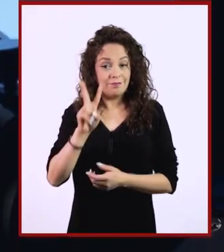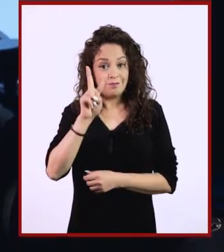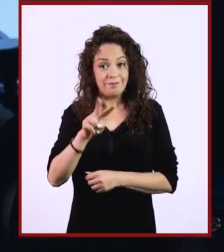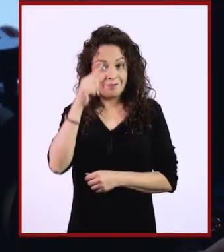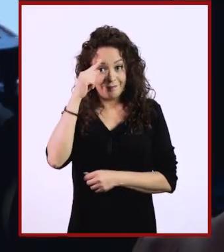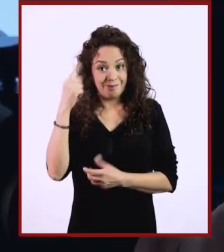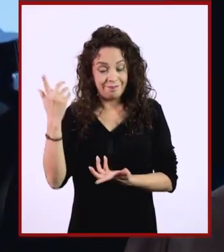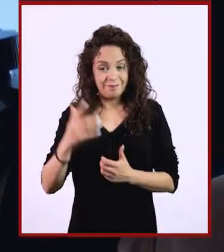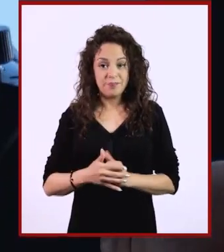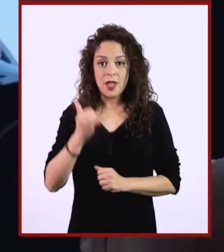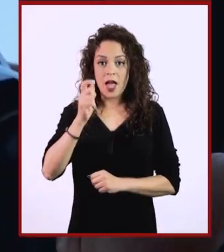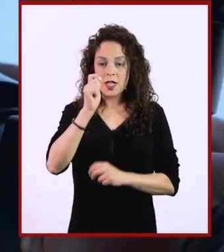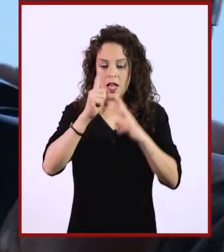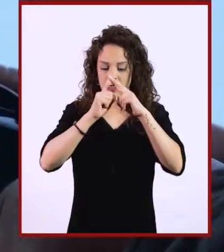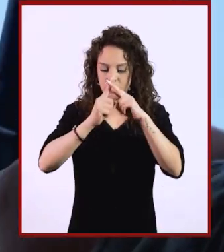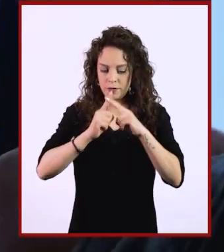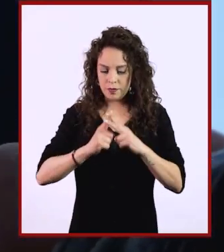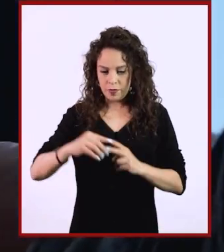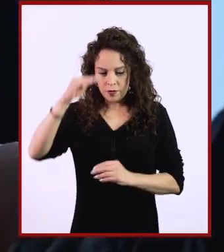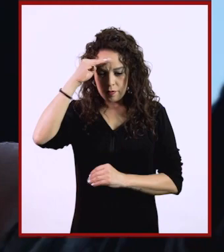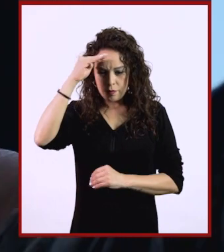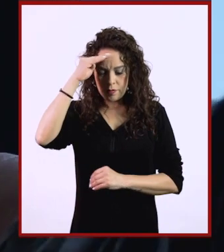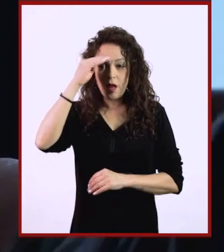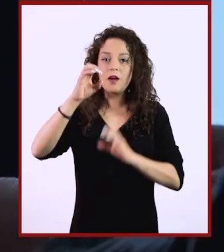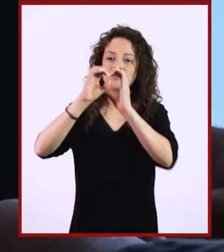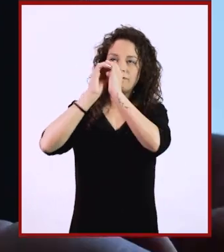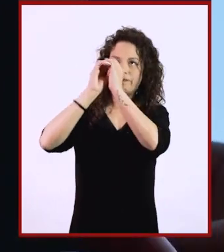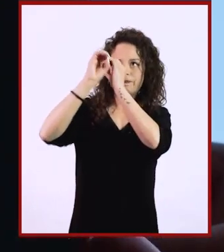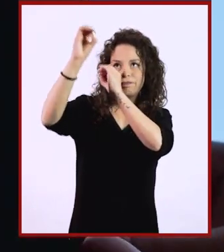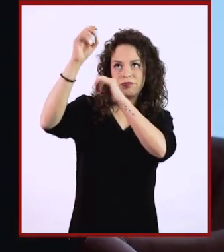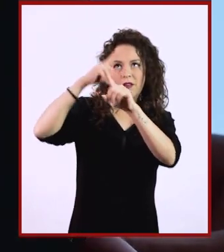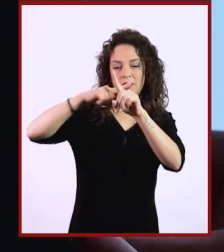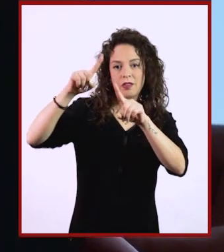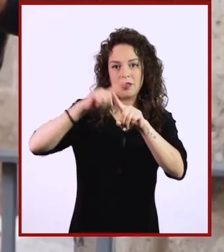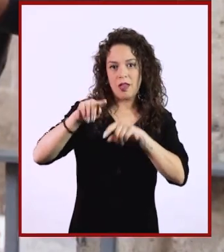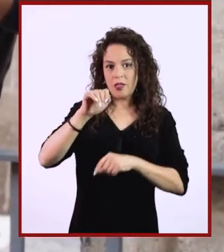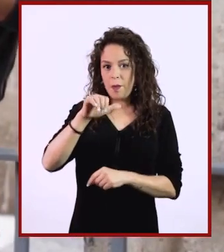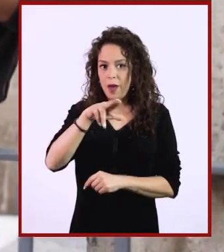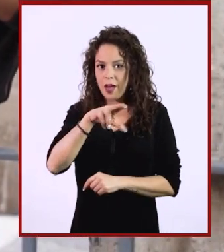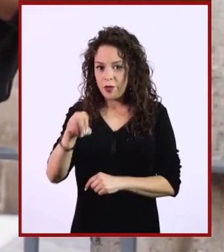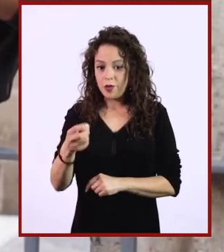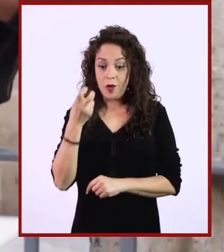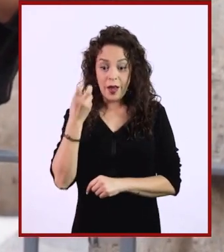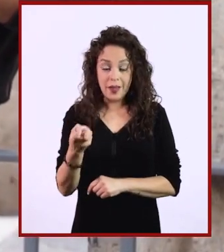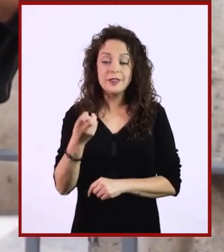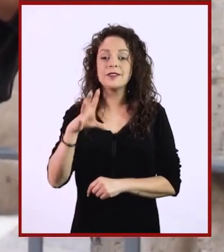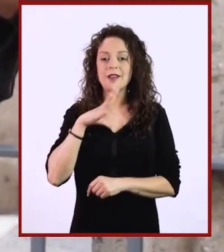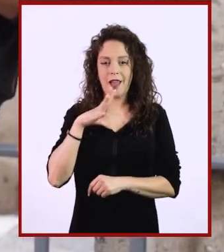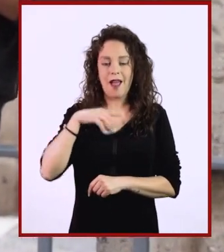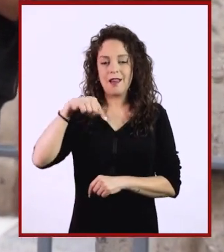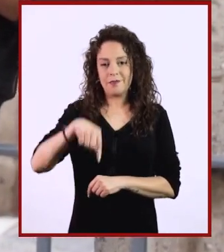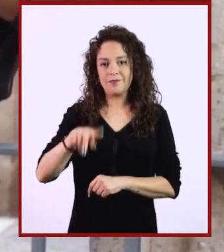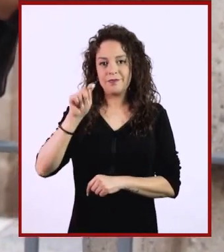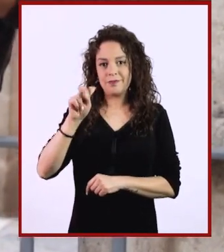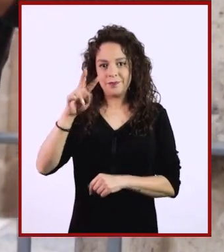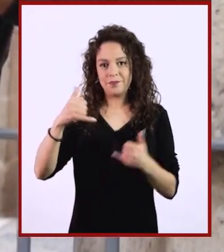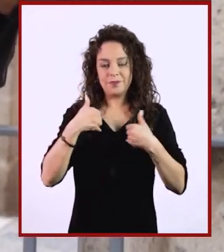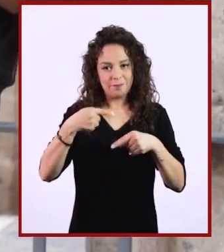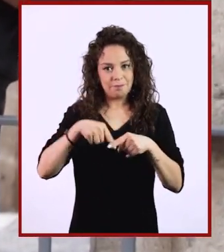pensamiento matemático en el espacio, pero a través de telescopios de todos los tamaños. Esto y más en Jóvenes en TV. Comenzamos.